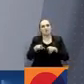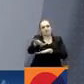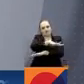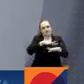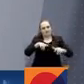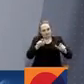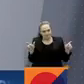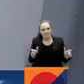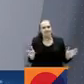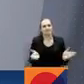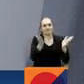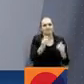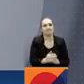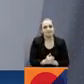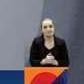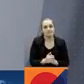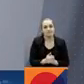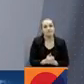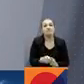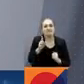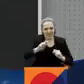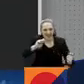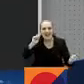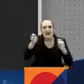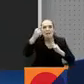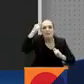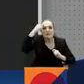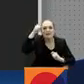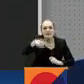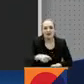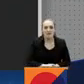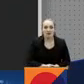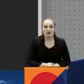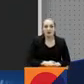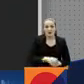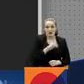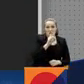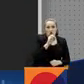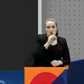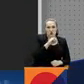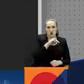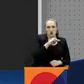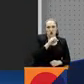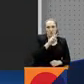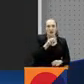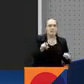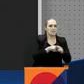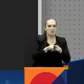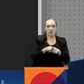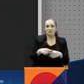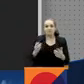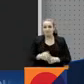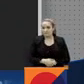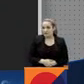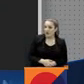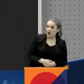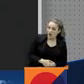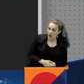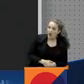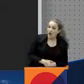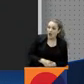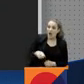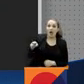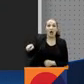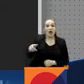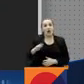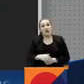cosas y entre ellas cambiar mentalidades. Don Omar también dio su opinión al respecto. Entonces, el menos que le mete de todo es